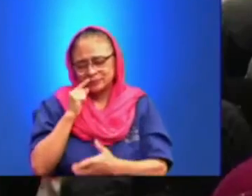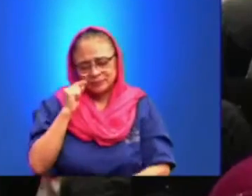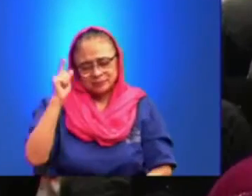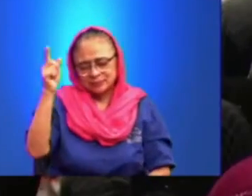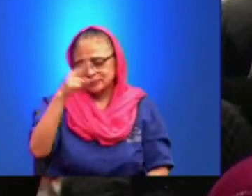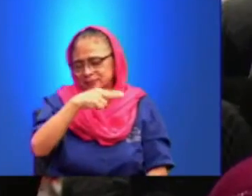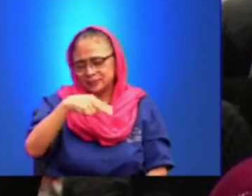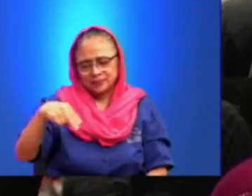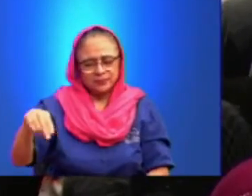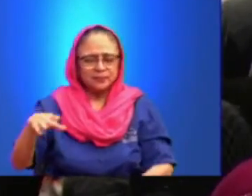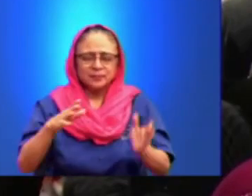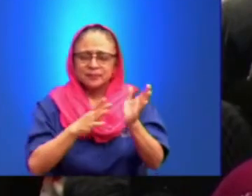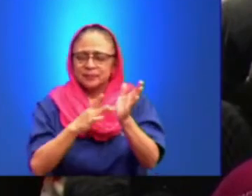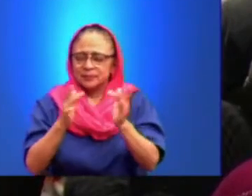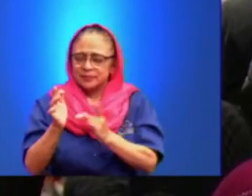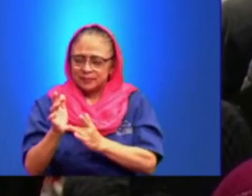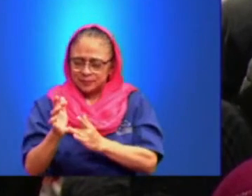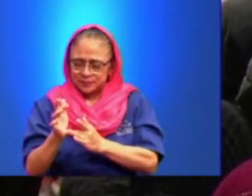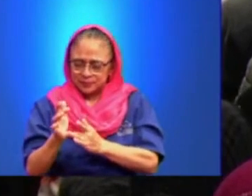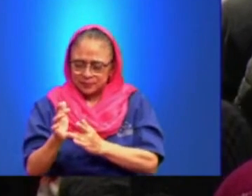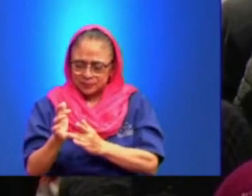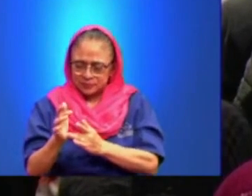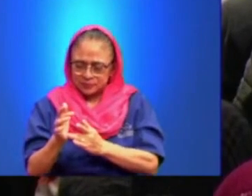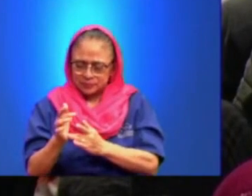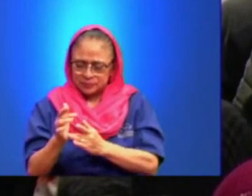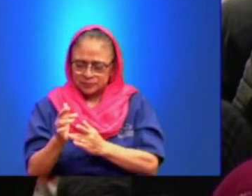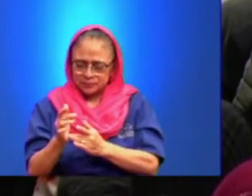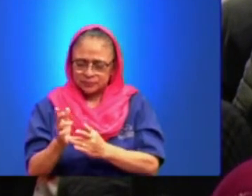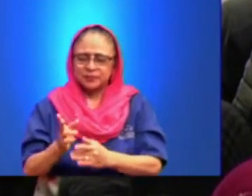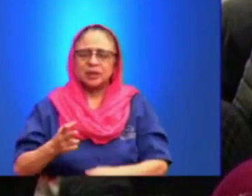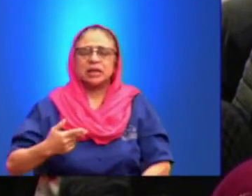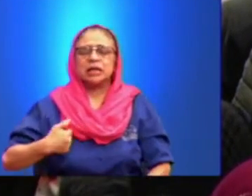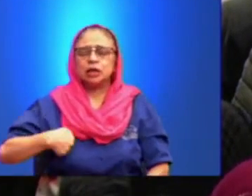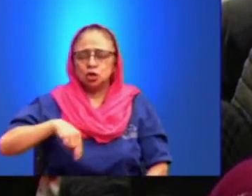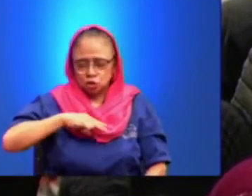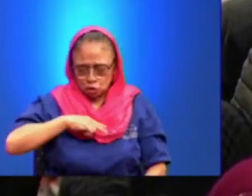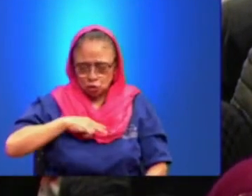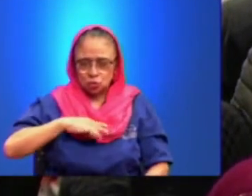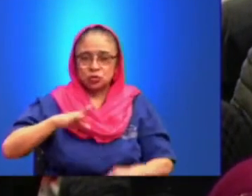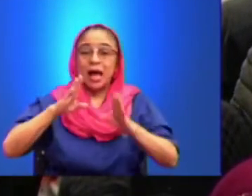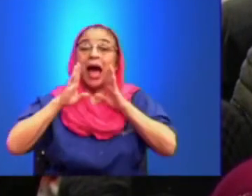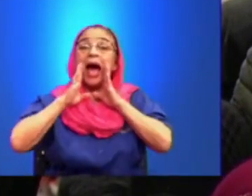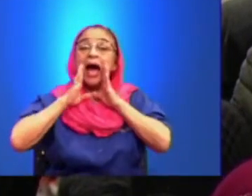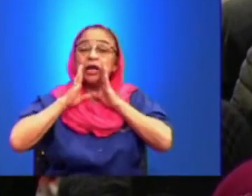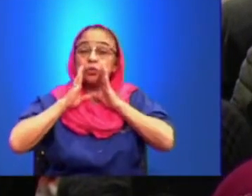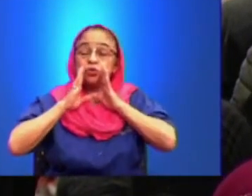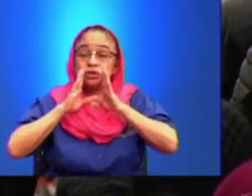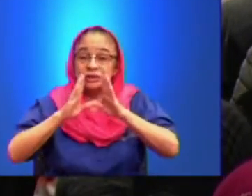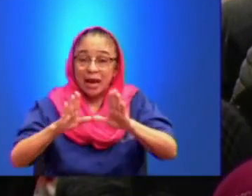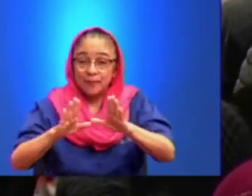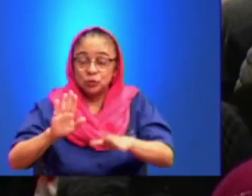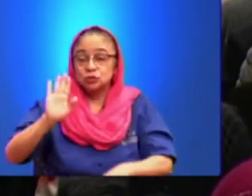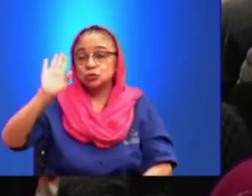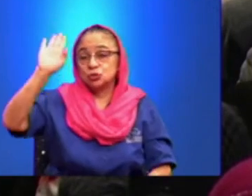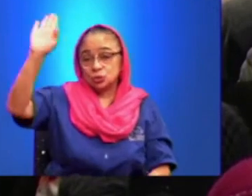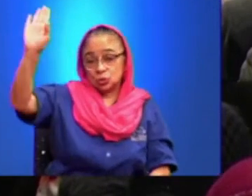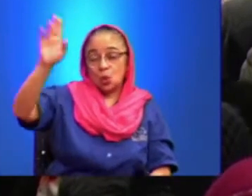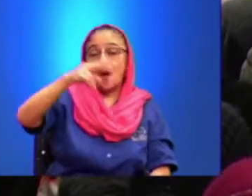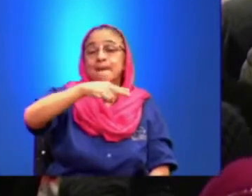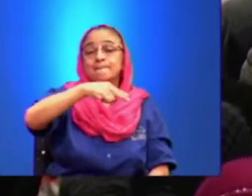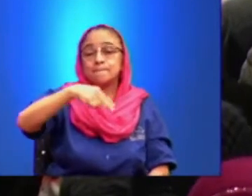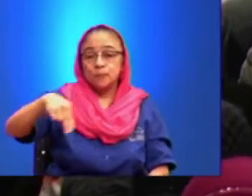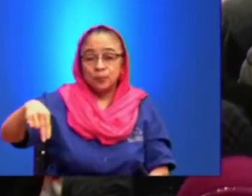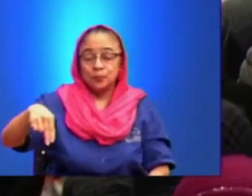jesús mientras nosotros anunciamos tu muerte y con